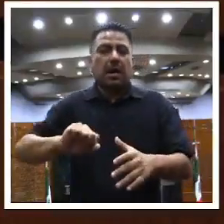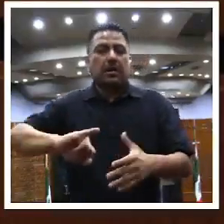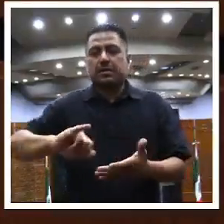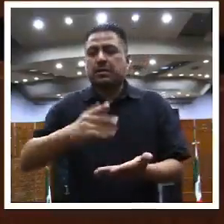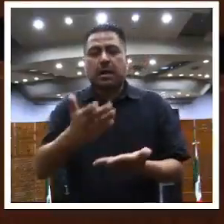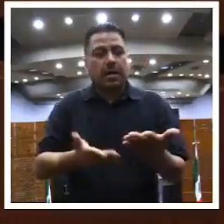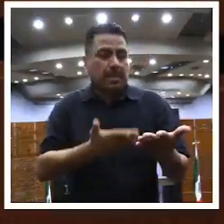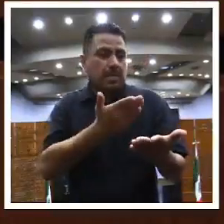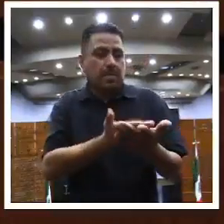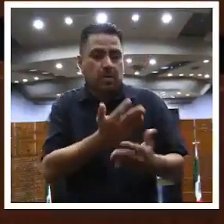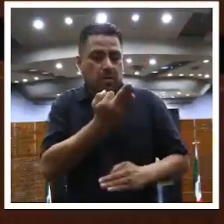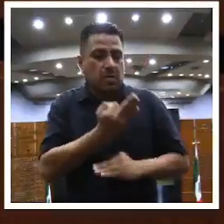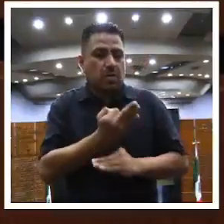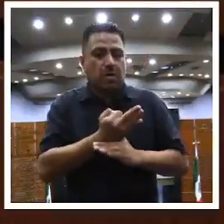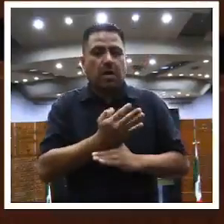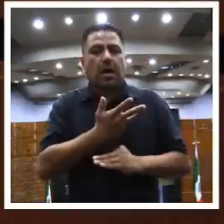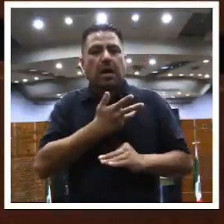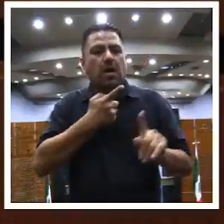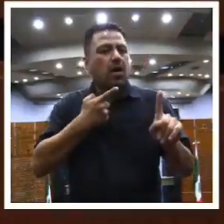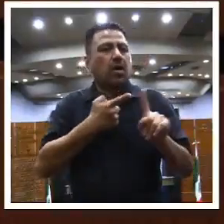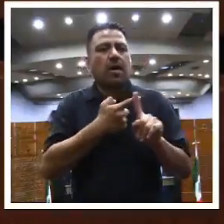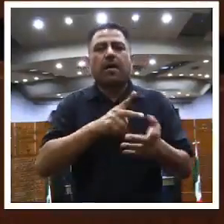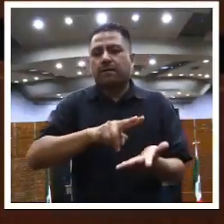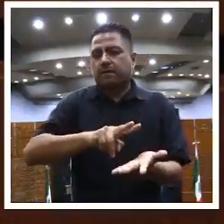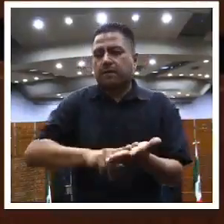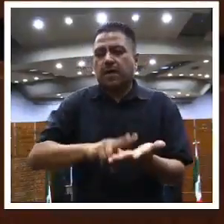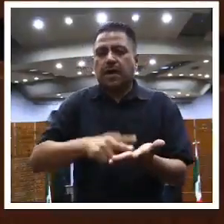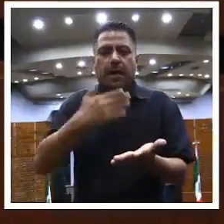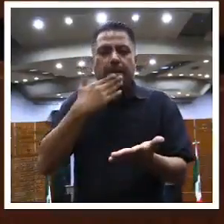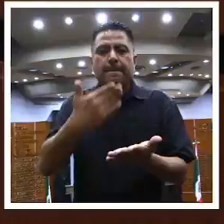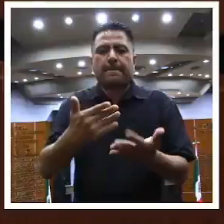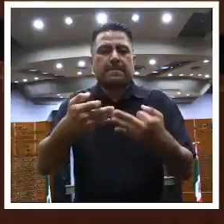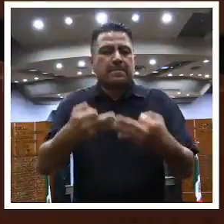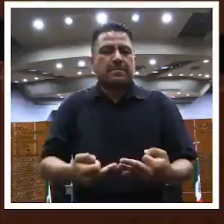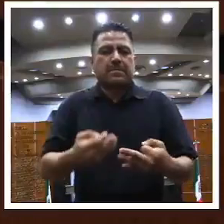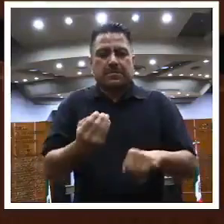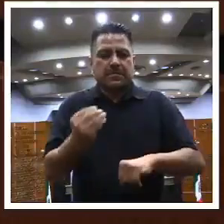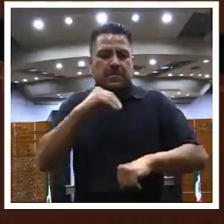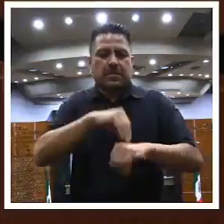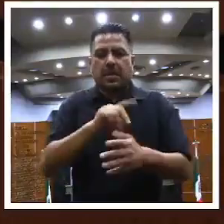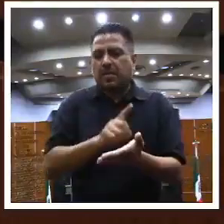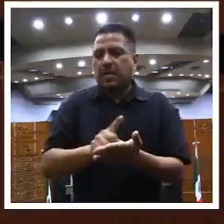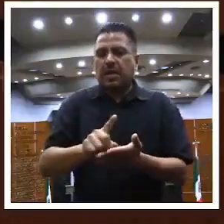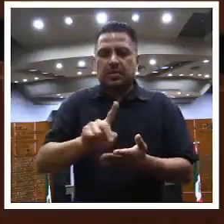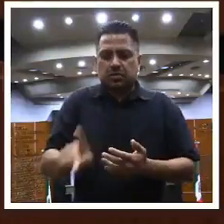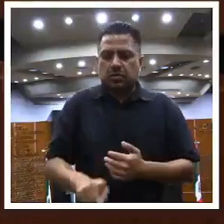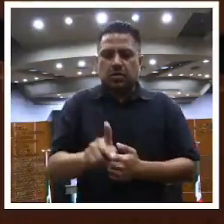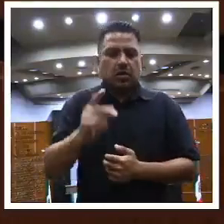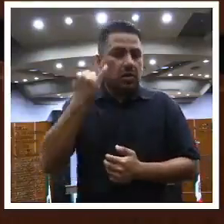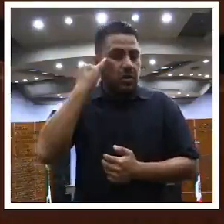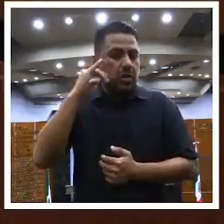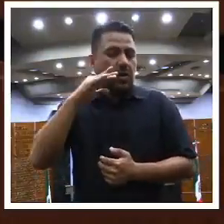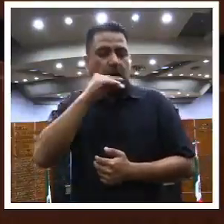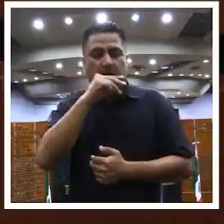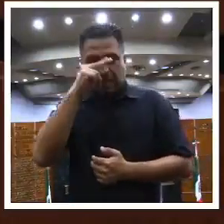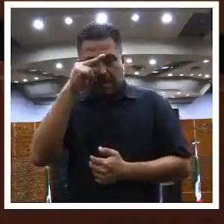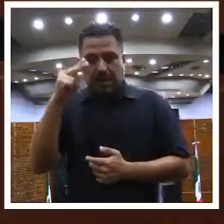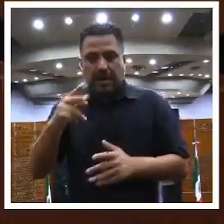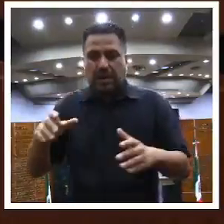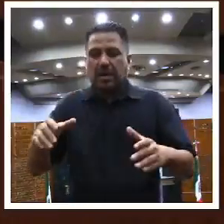de la presente iniciativa tiene por objeto hacer válida la eficacia de establecer derechos para los pueblos y comunidades